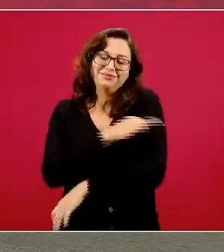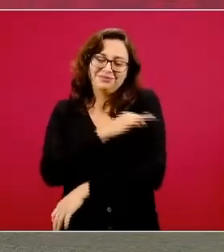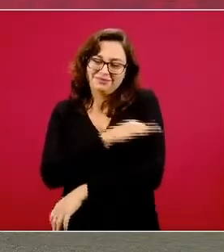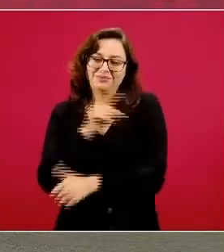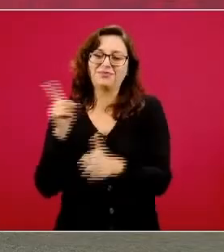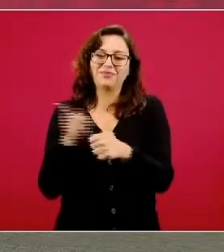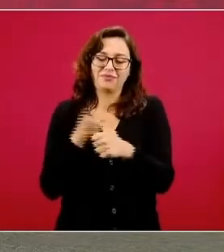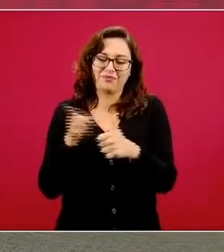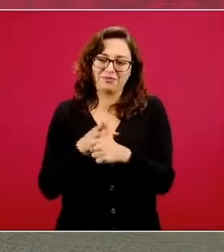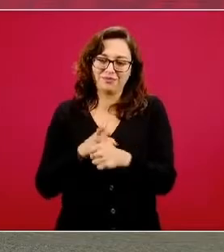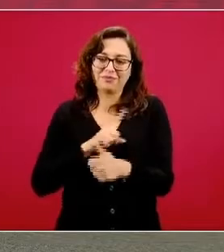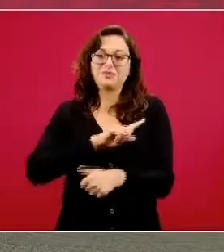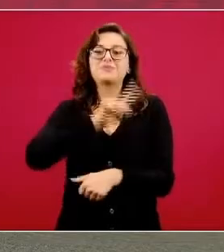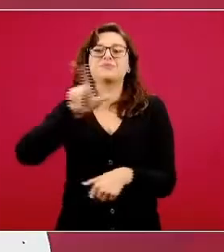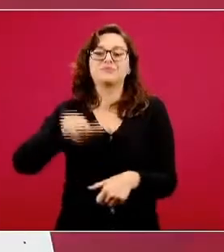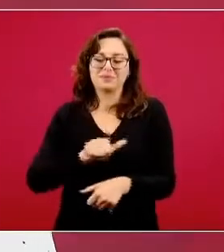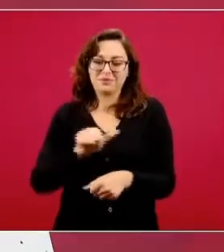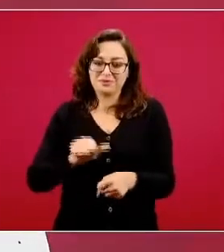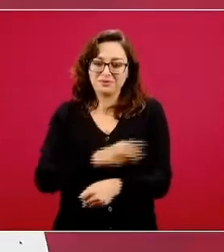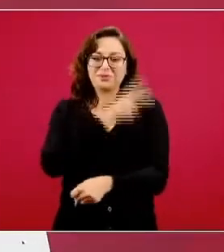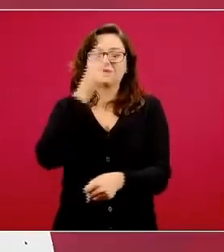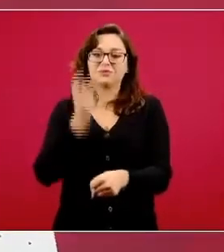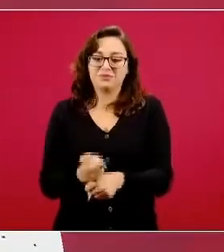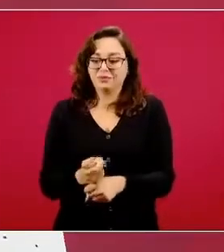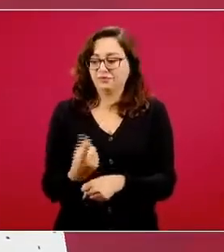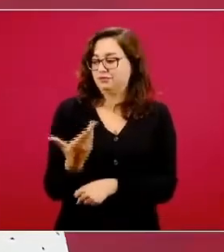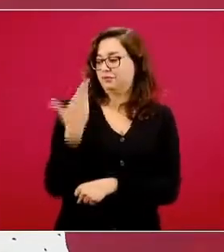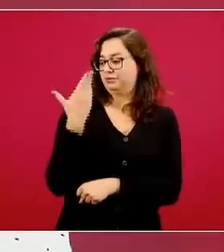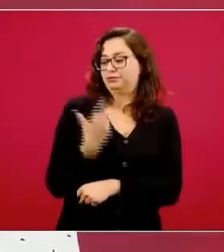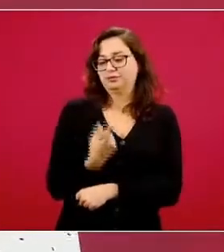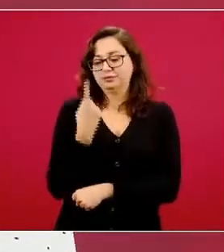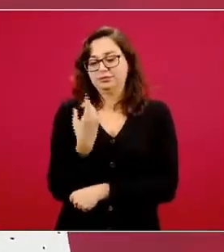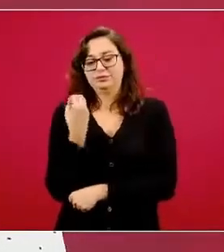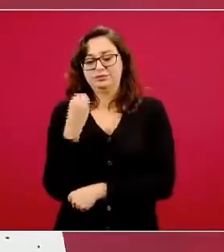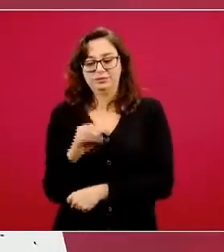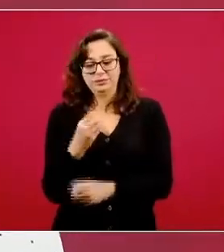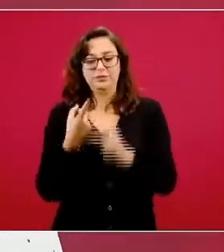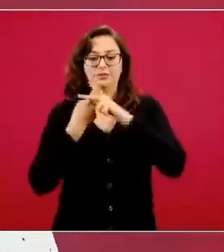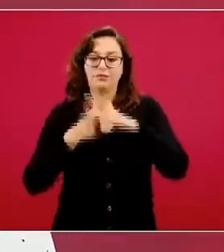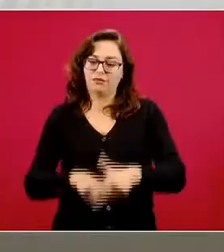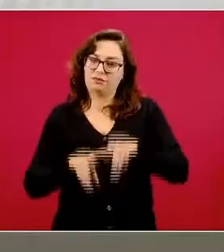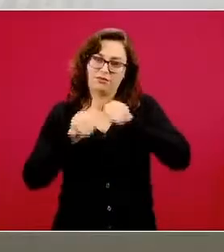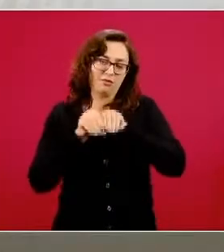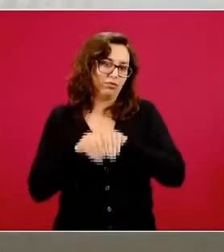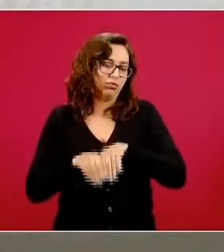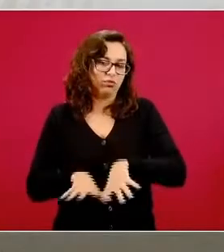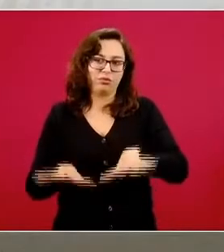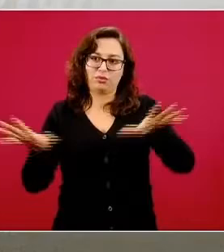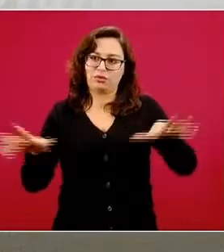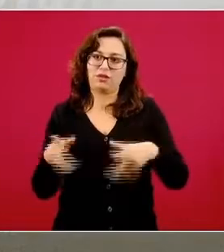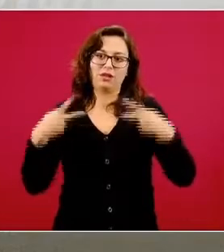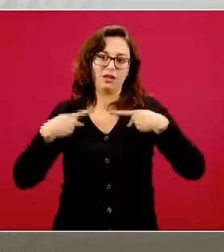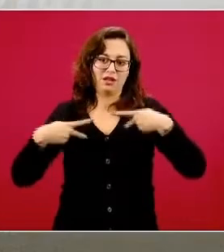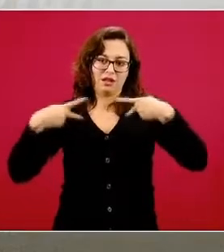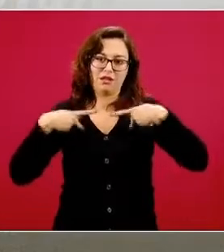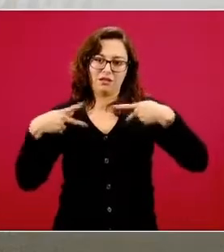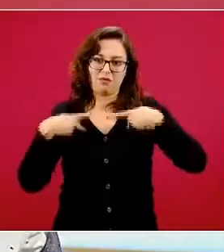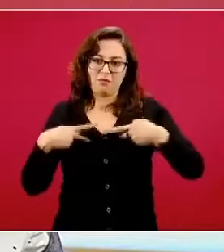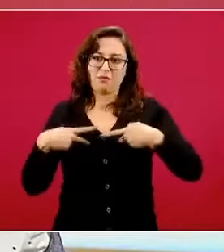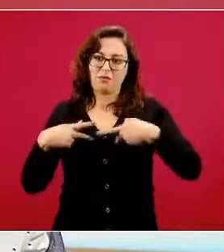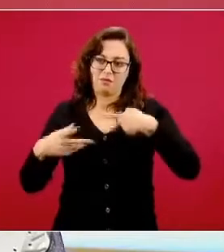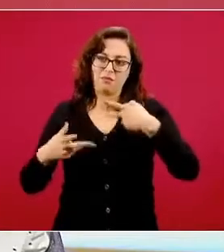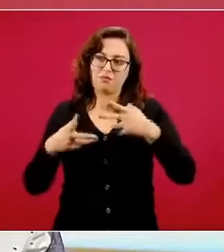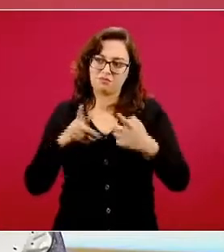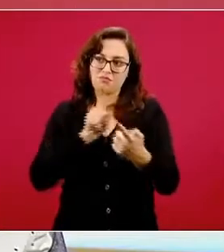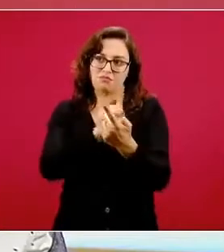partir de el pasado 1 de octubre se lanzó la